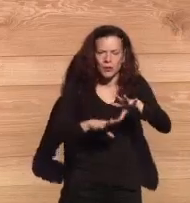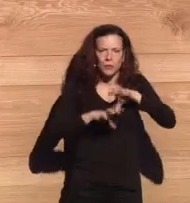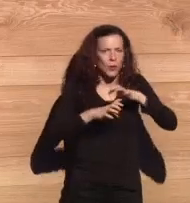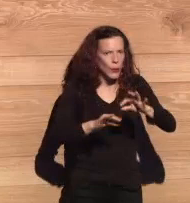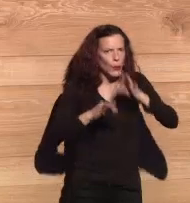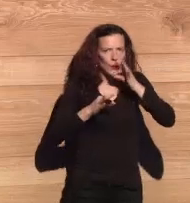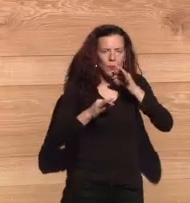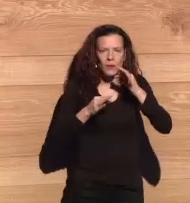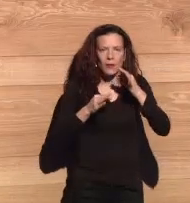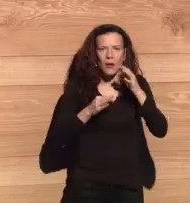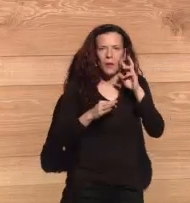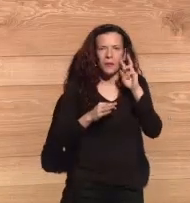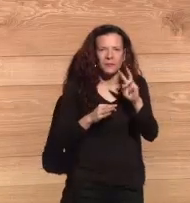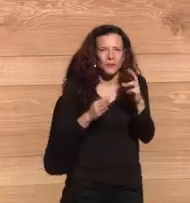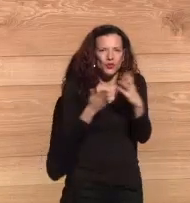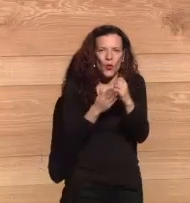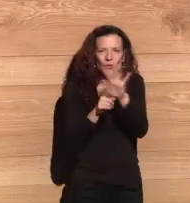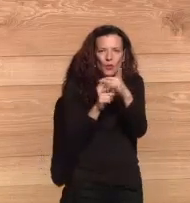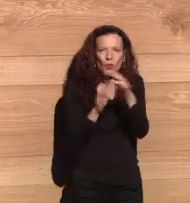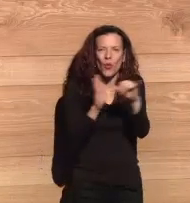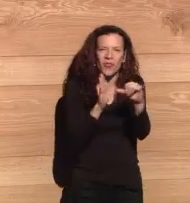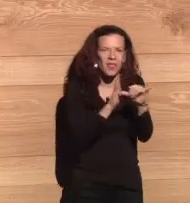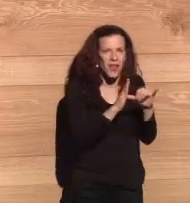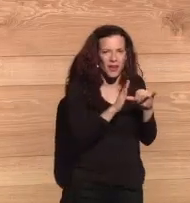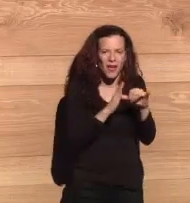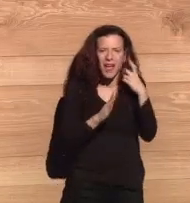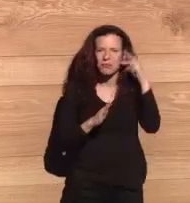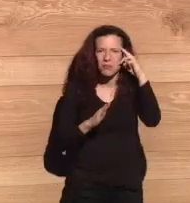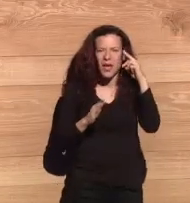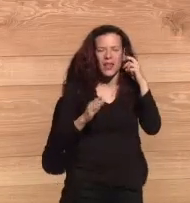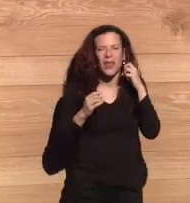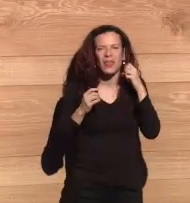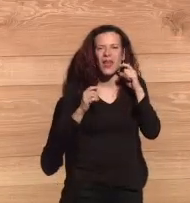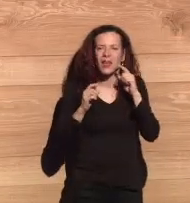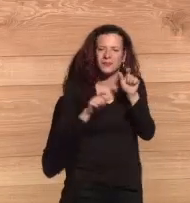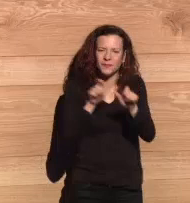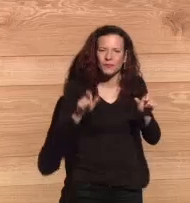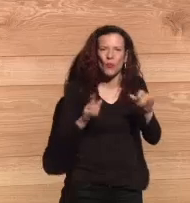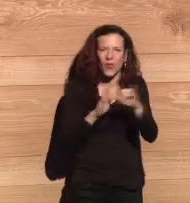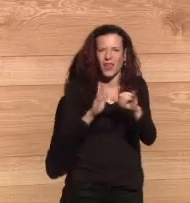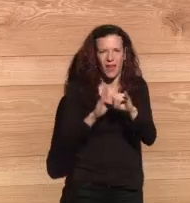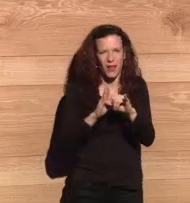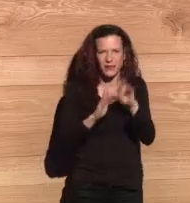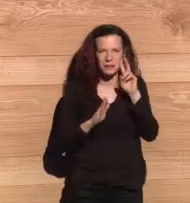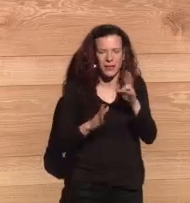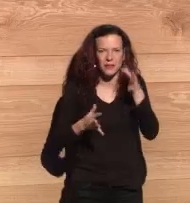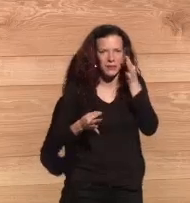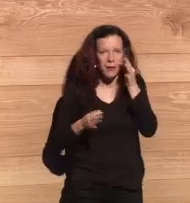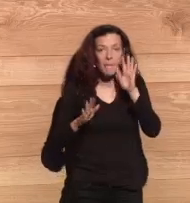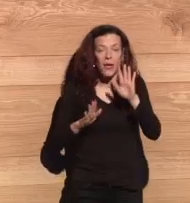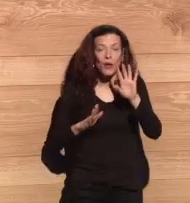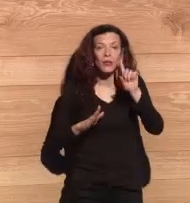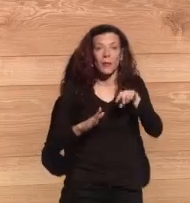y ves todo de muy cercano, son experiencias muy fuertes, muy cercanas, pero por otro lado ves